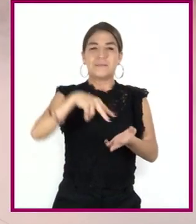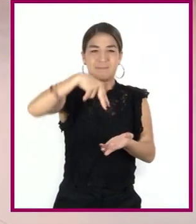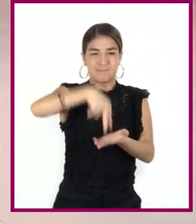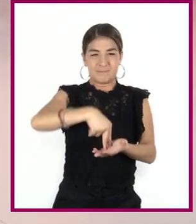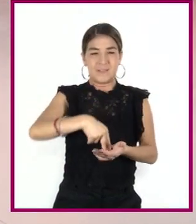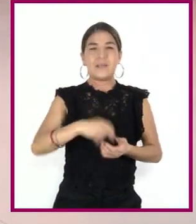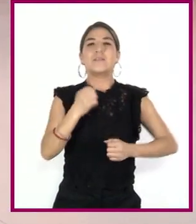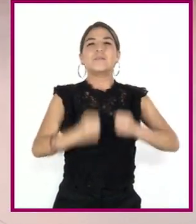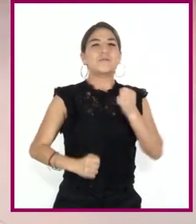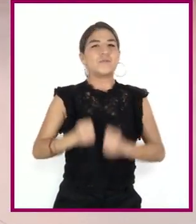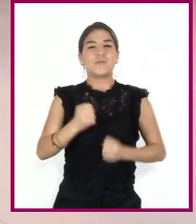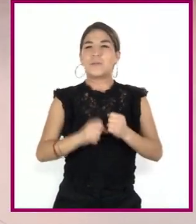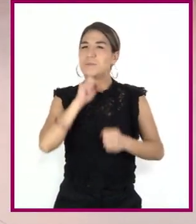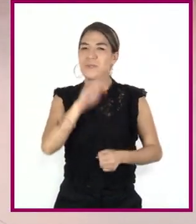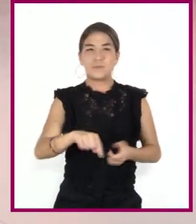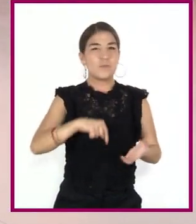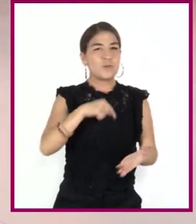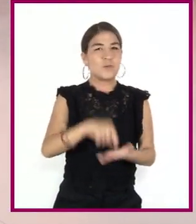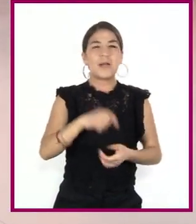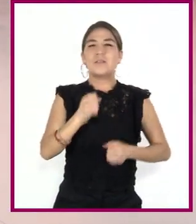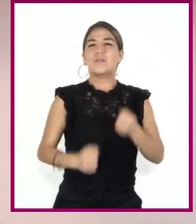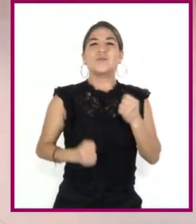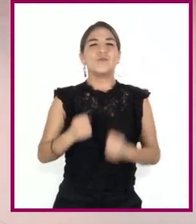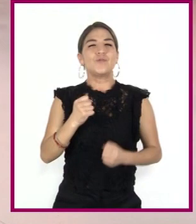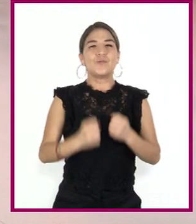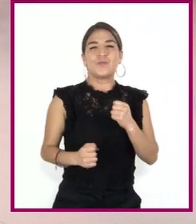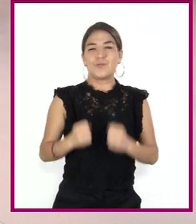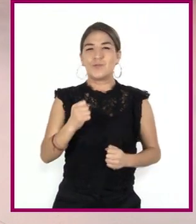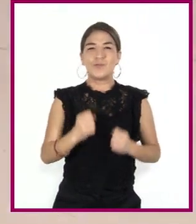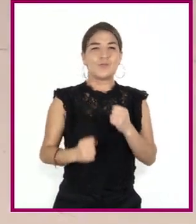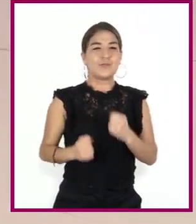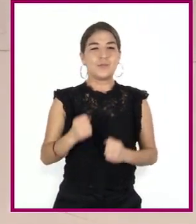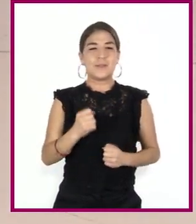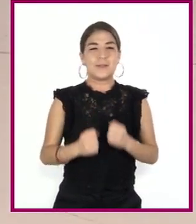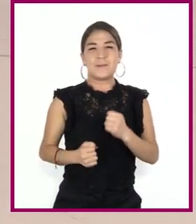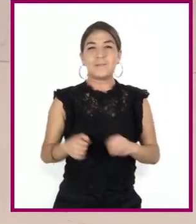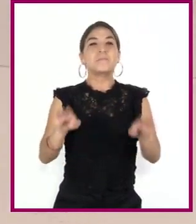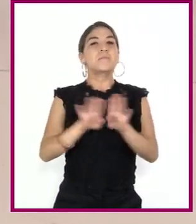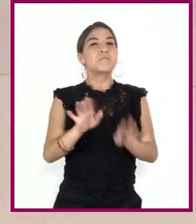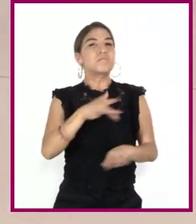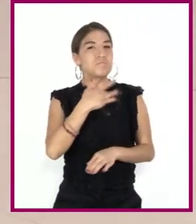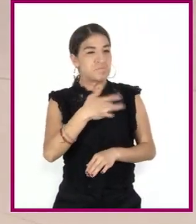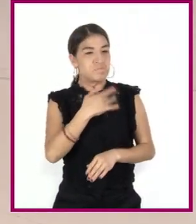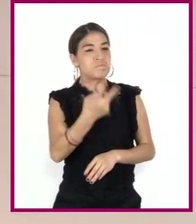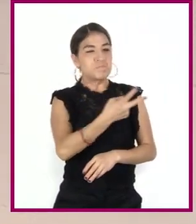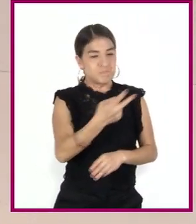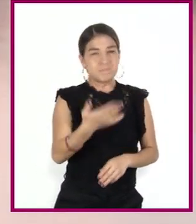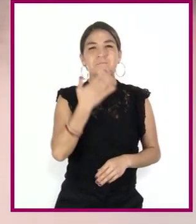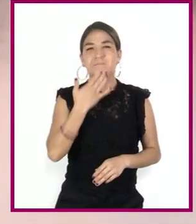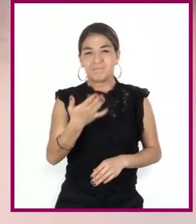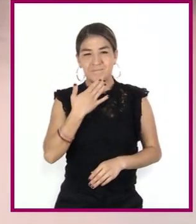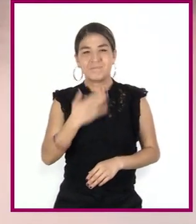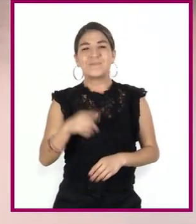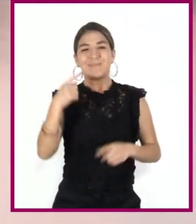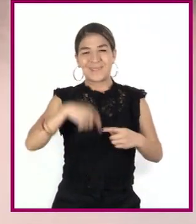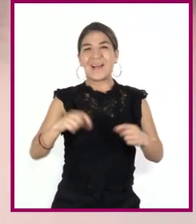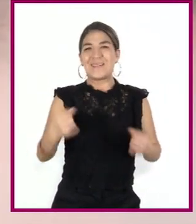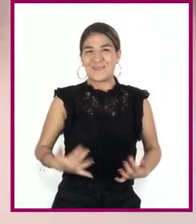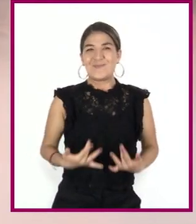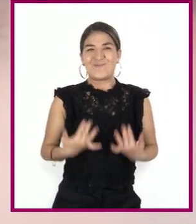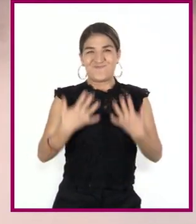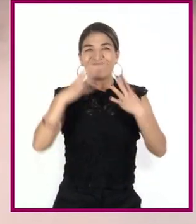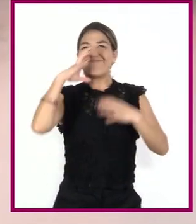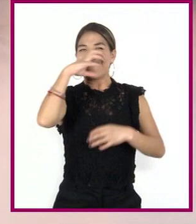lugar. ¿La ves? Trote en el lugar. ¿Cómo van? ¿Cómo se sienten? Muy bien, muy bien. Vamos, estamos entrando en